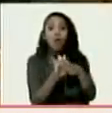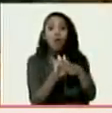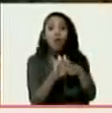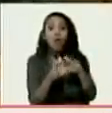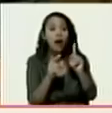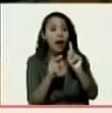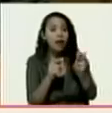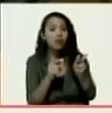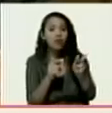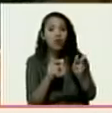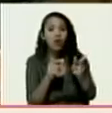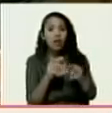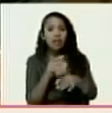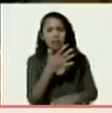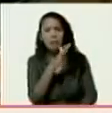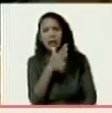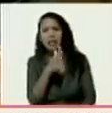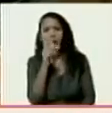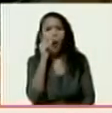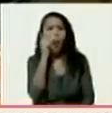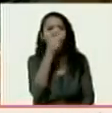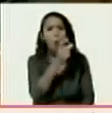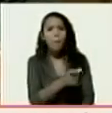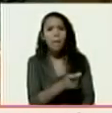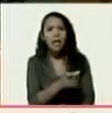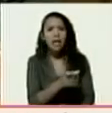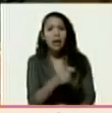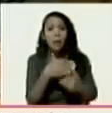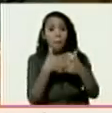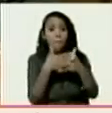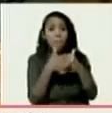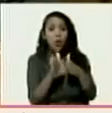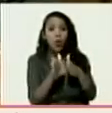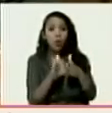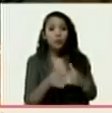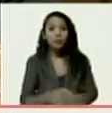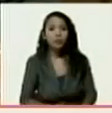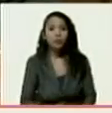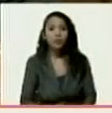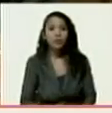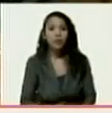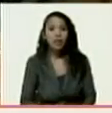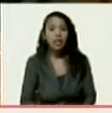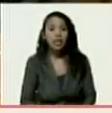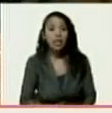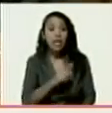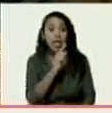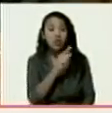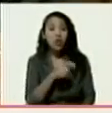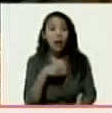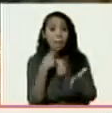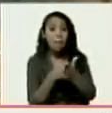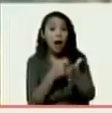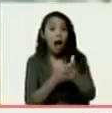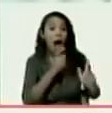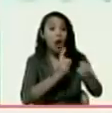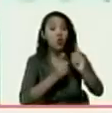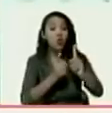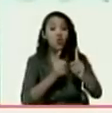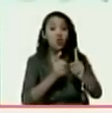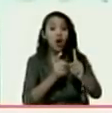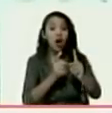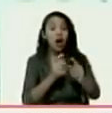Se me parece el señor Adam. Elio Abraham dijo que él pagaba a los periodistas que cubrían las cosas en